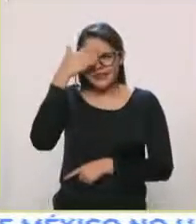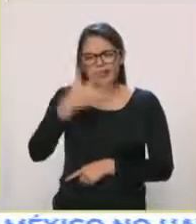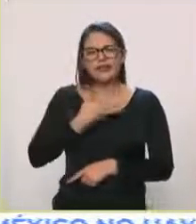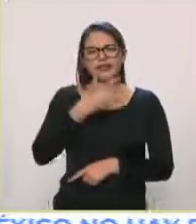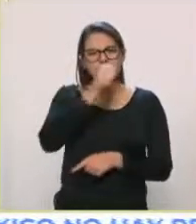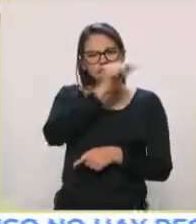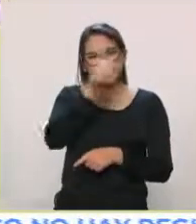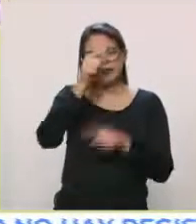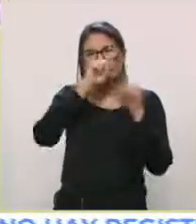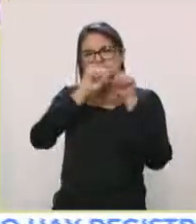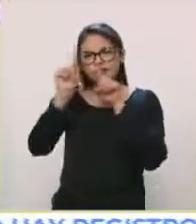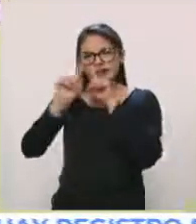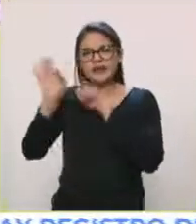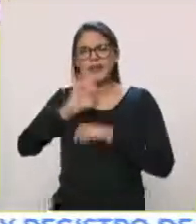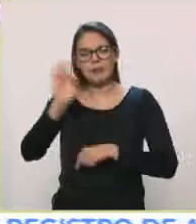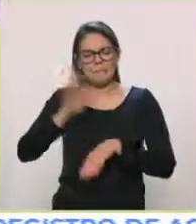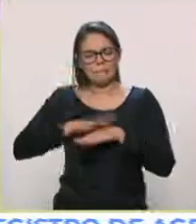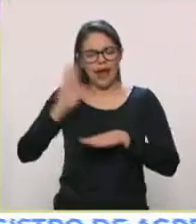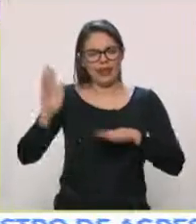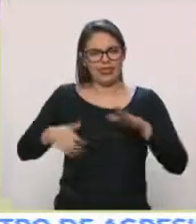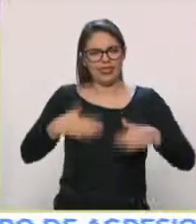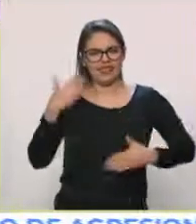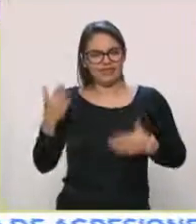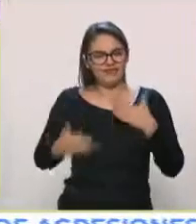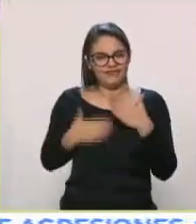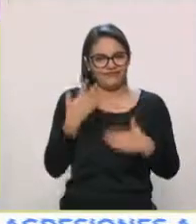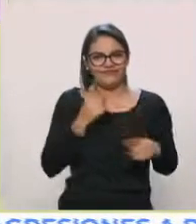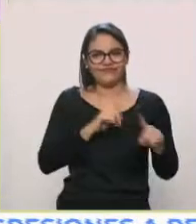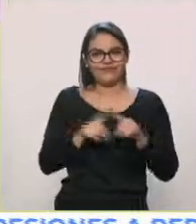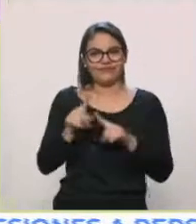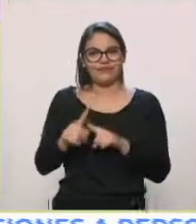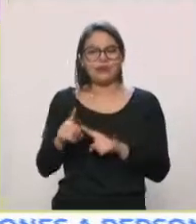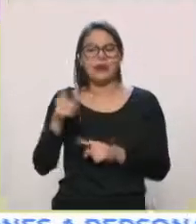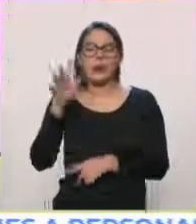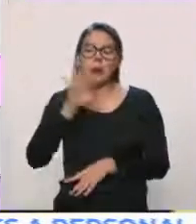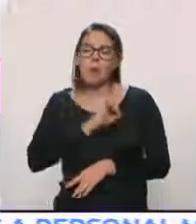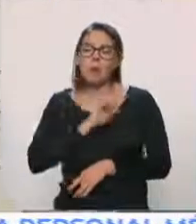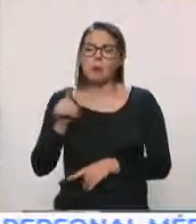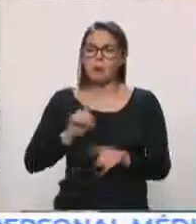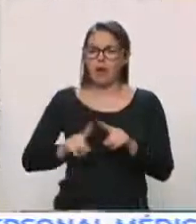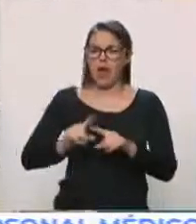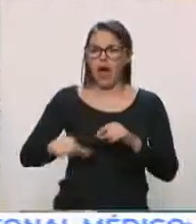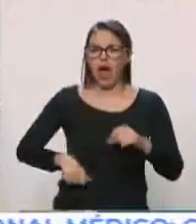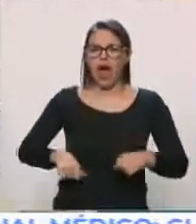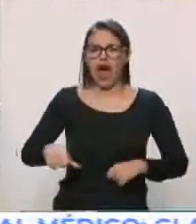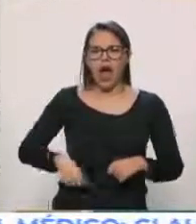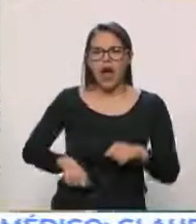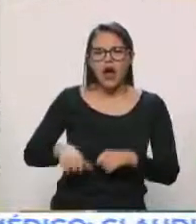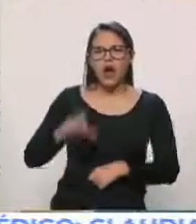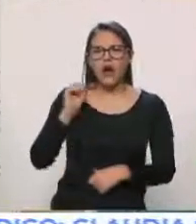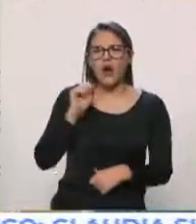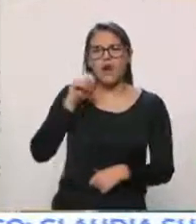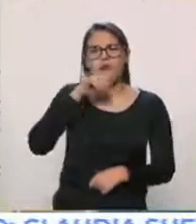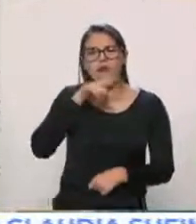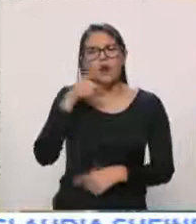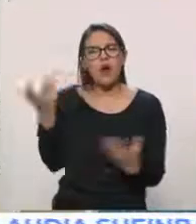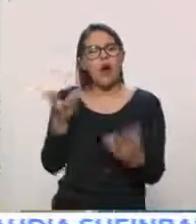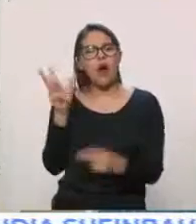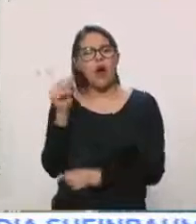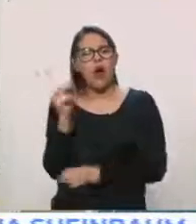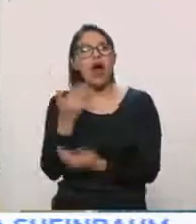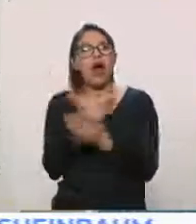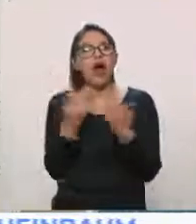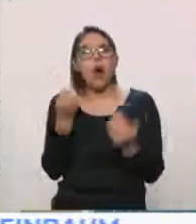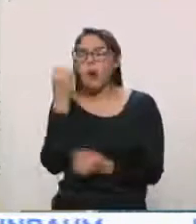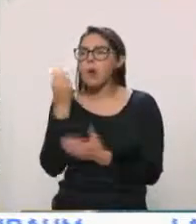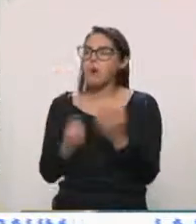la oportunidad de que puedan ser divertidos. Puede ser un buen momento para realizar actividades y juegos que normalmente no hacían. Para esto el